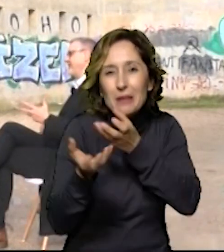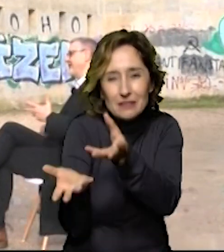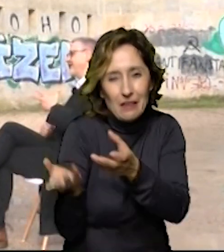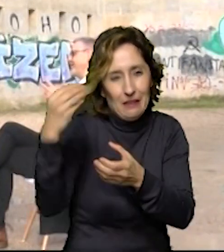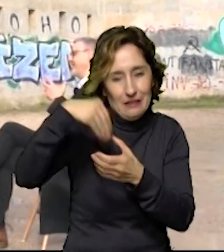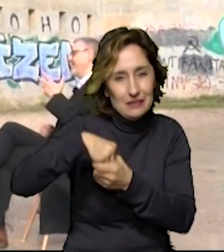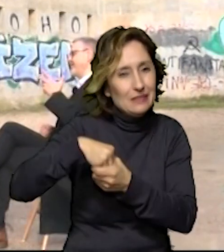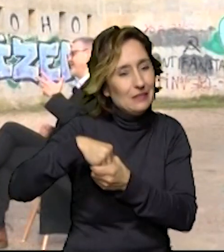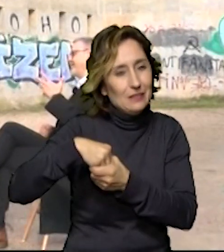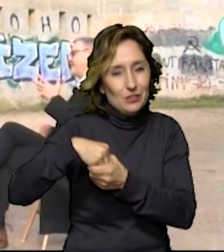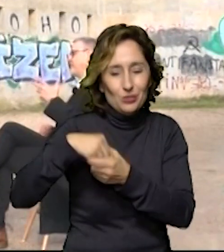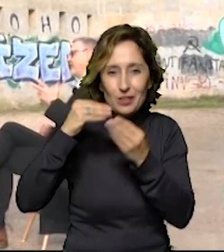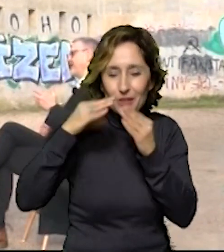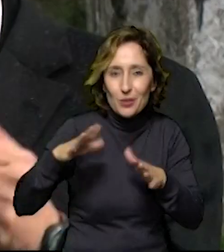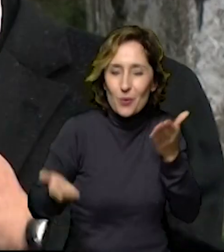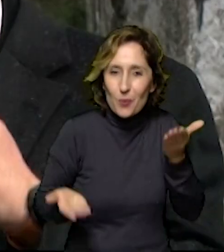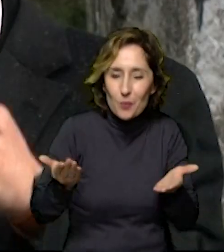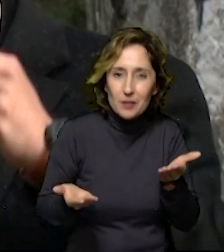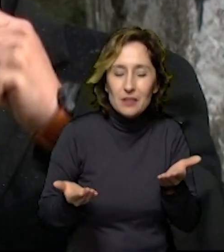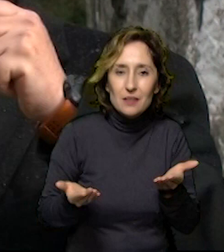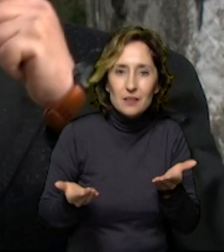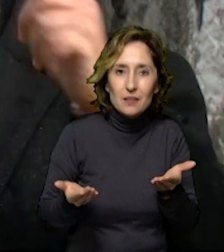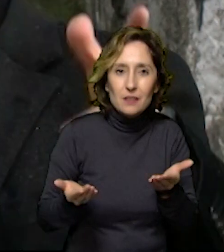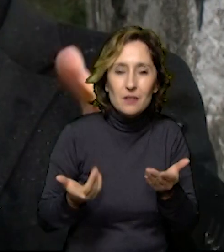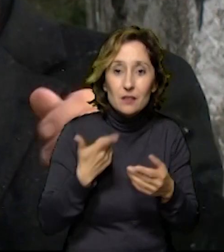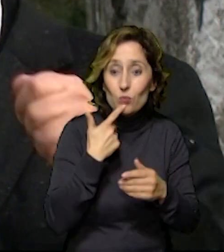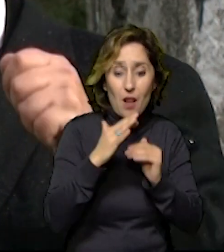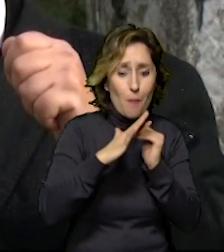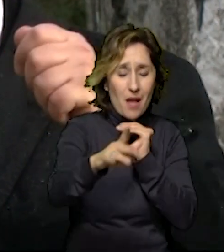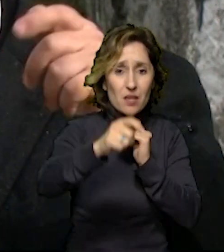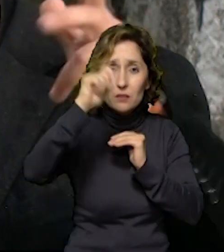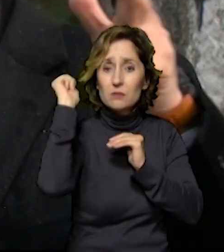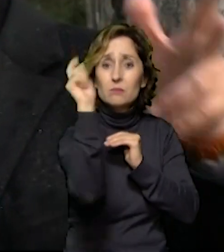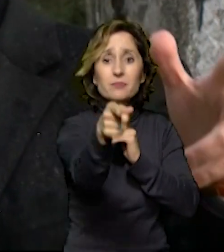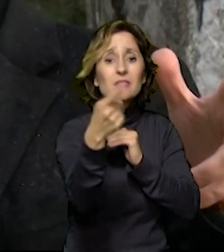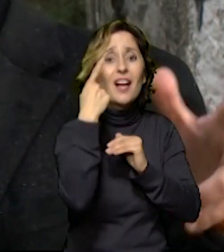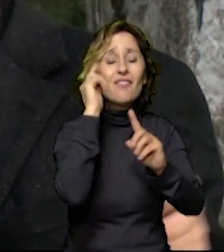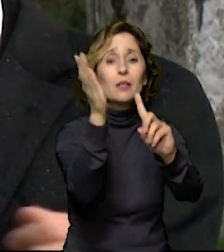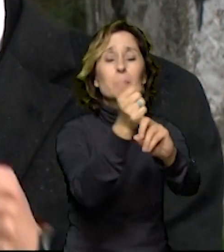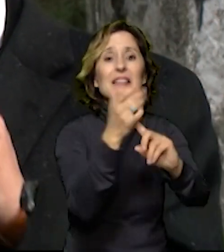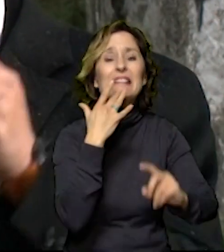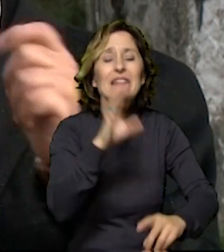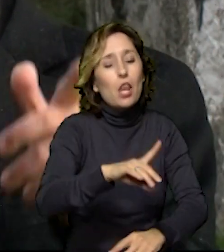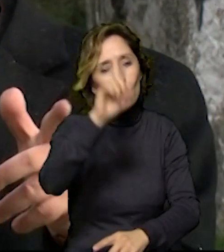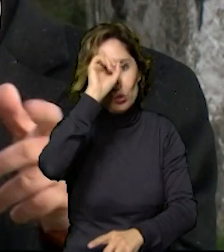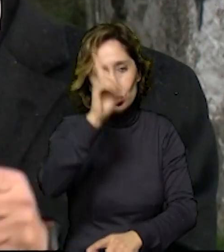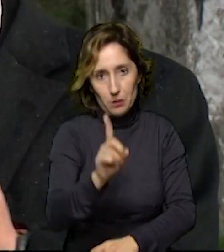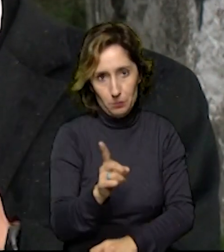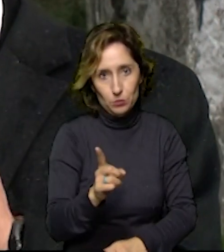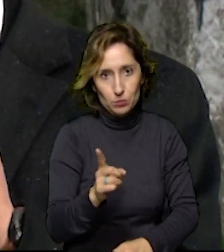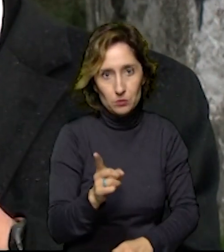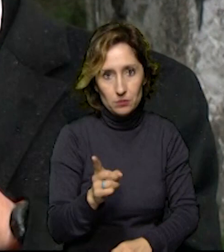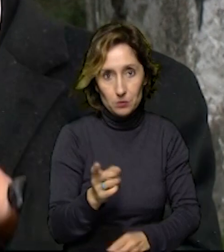¿no? Como el que tira una botella al mar y no sabe a quién va a llegar ese mensaje. Bueno, ese